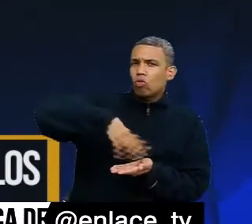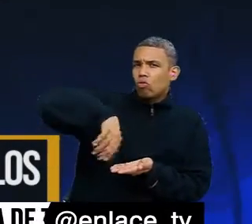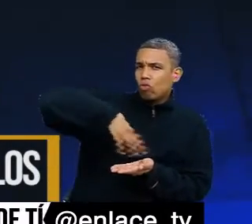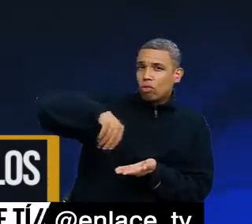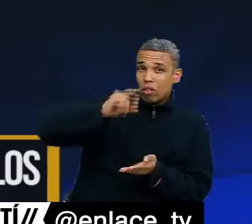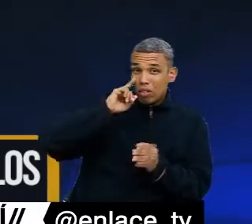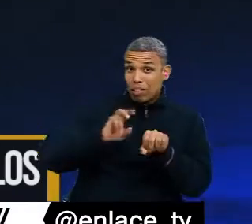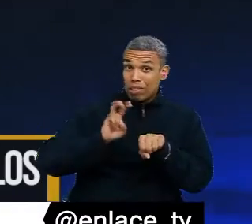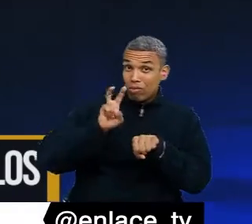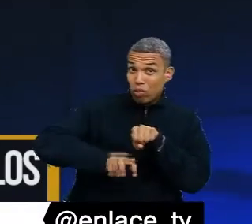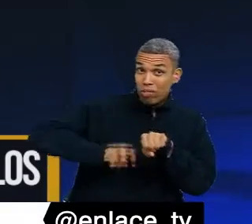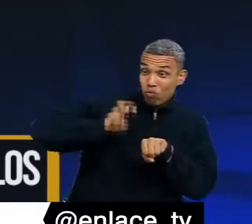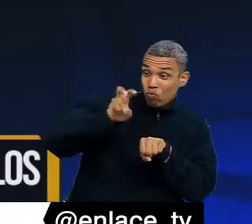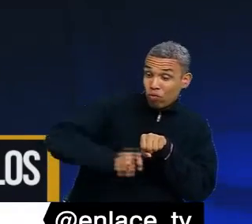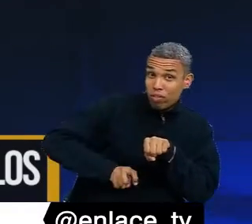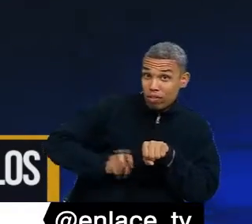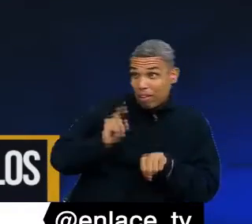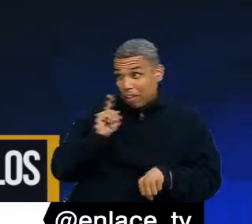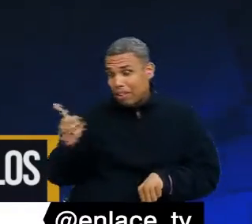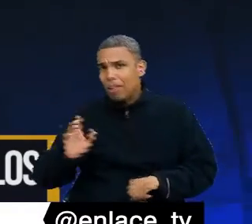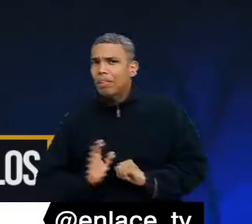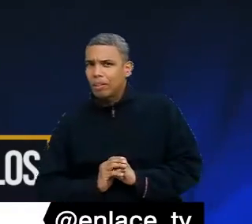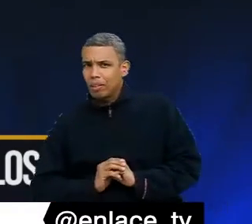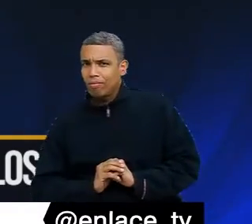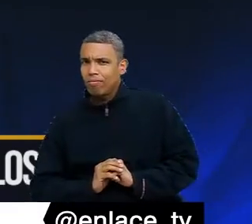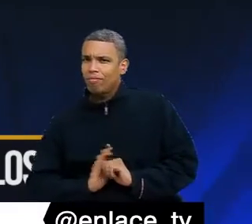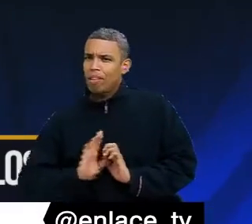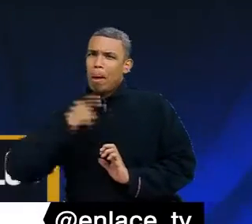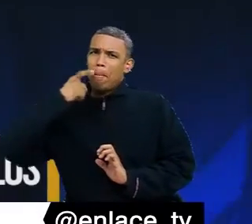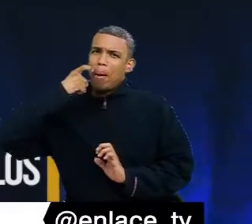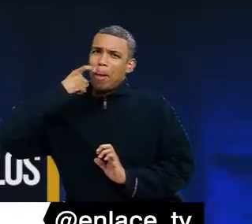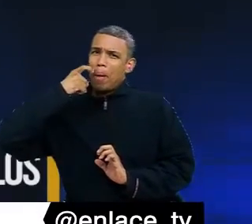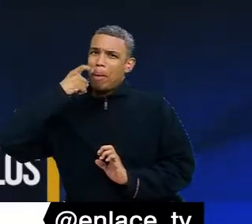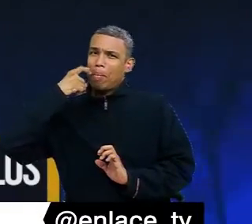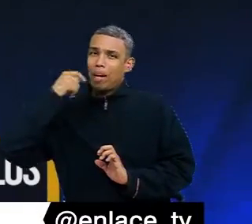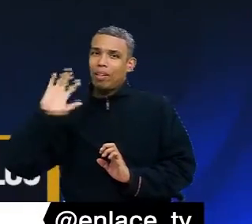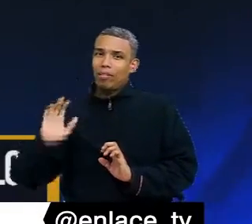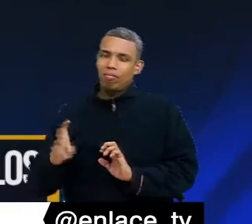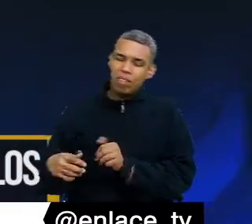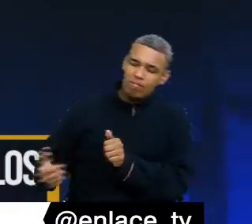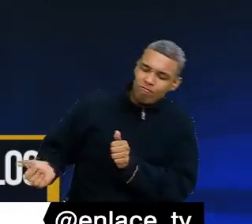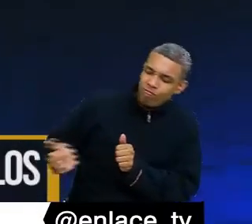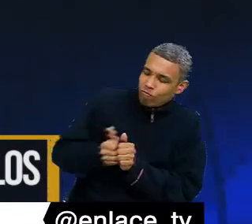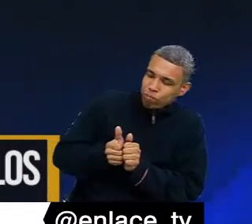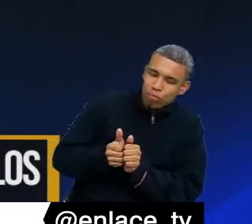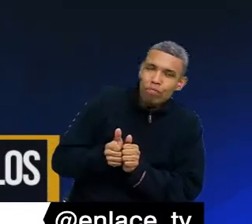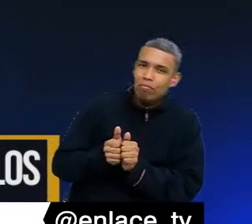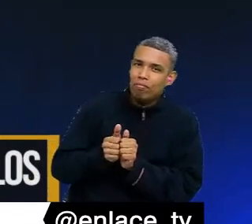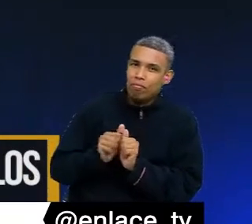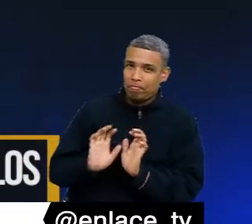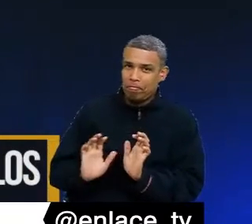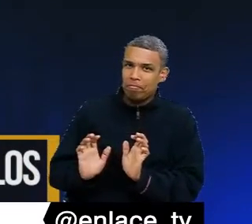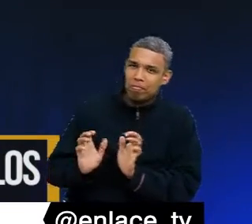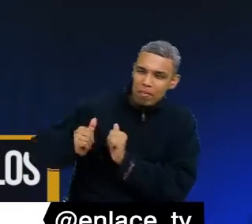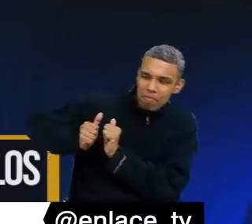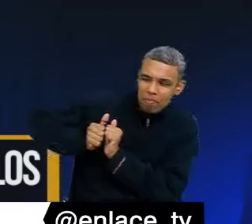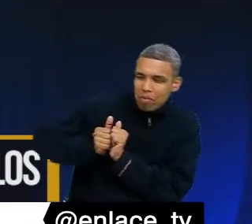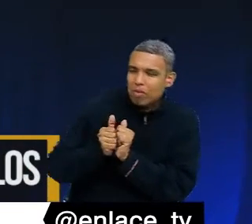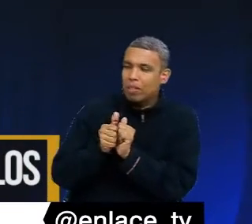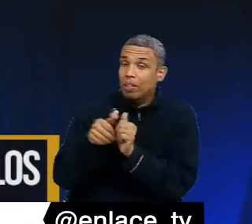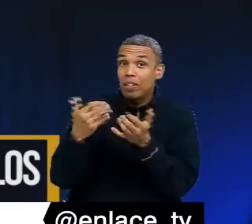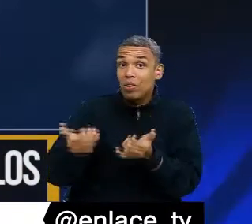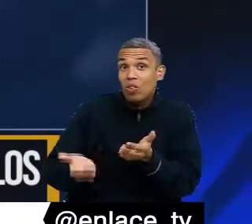durante el fin de semana. Su padre fue su mejor compañía en el debut, que según menciona, lo asumió como reto y responsabilidad en su